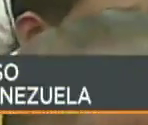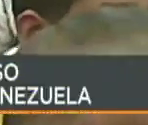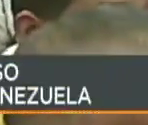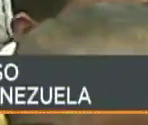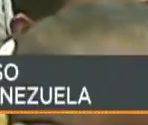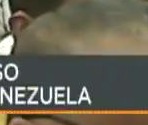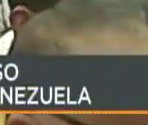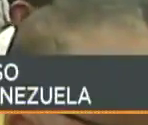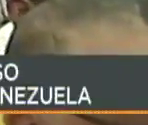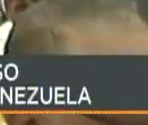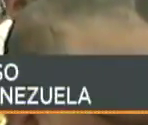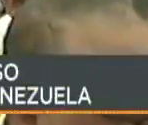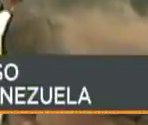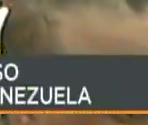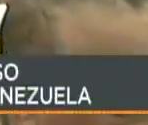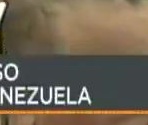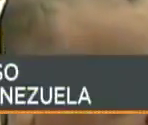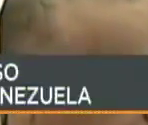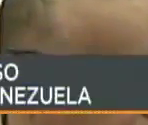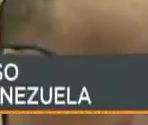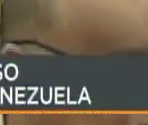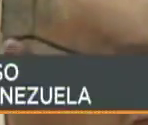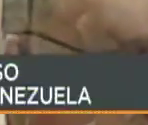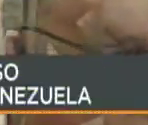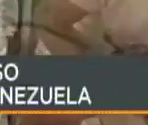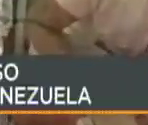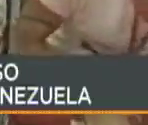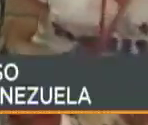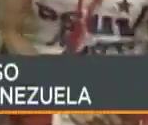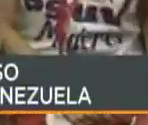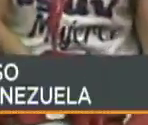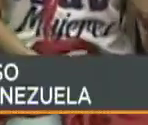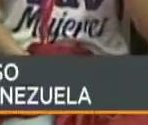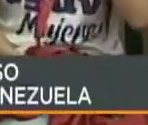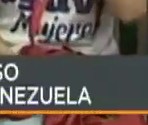darle una parte de lo ocurrido